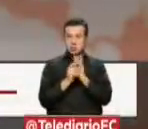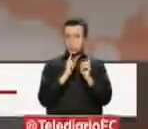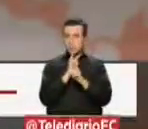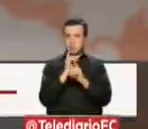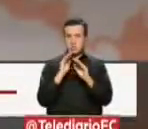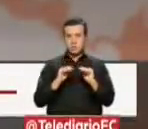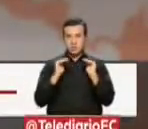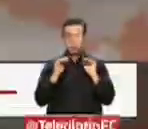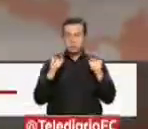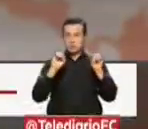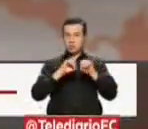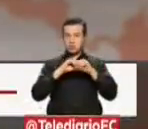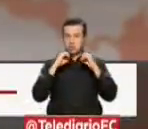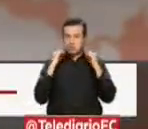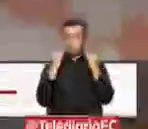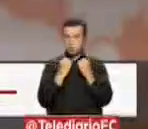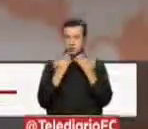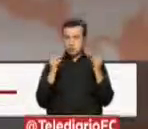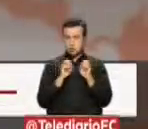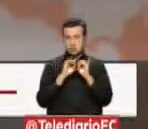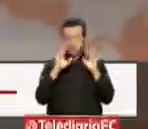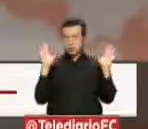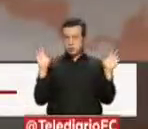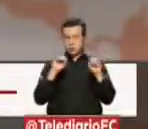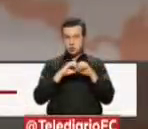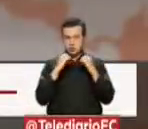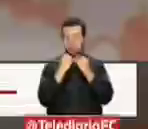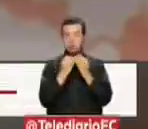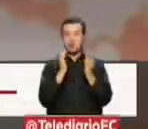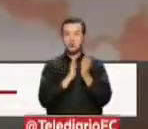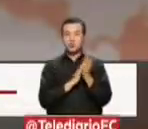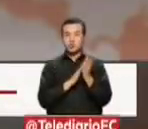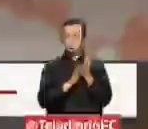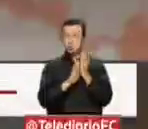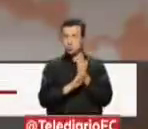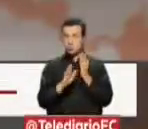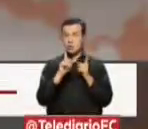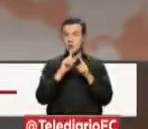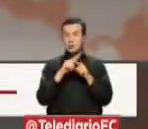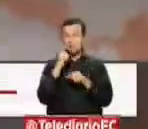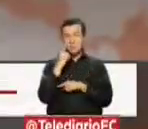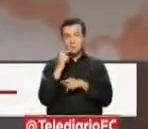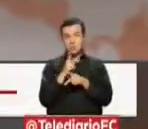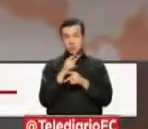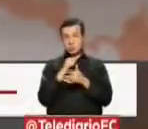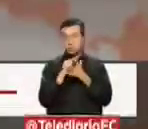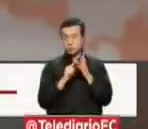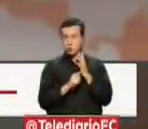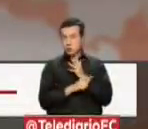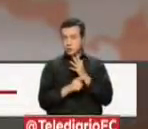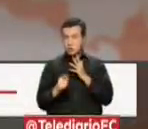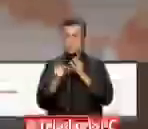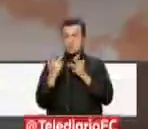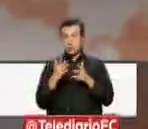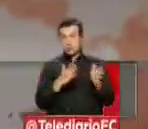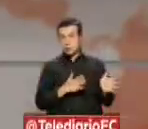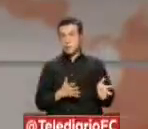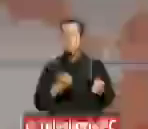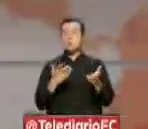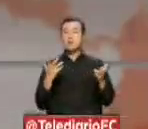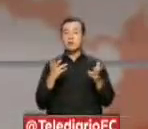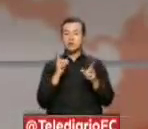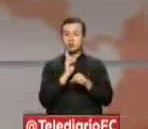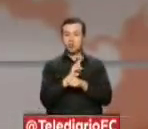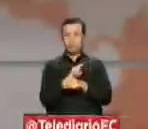todo, tanto para las organizaciones en general como para los socios en particular, ya dependiendo del encadenamiento productivo, y estamos buscando desde